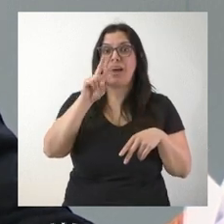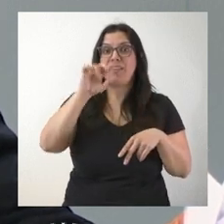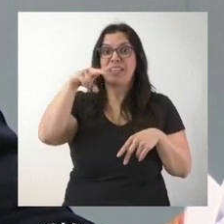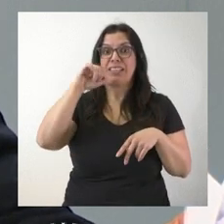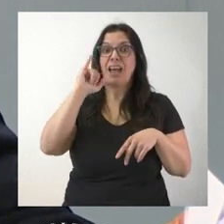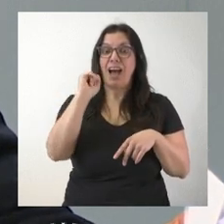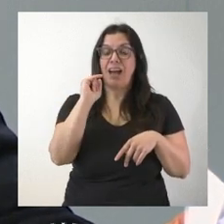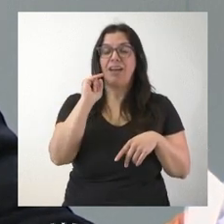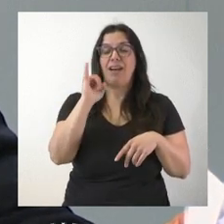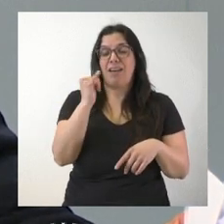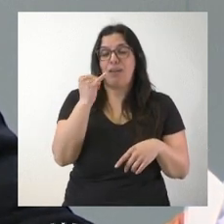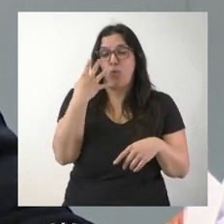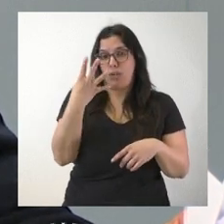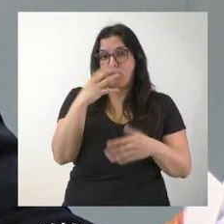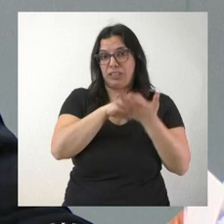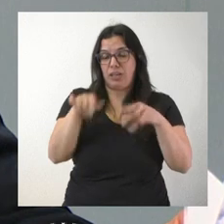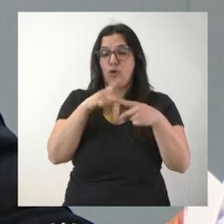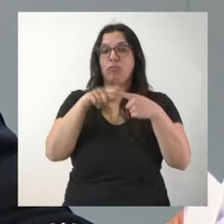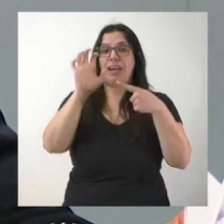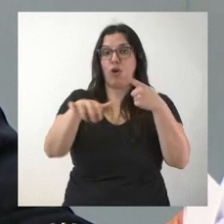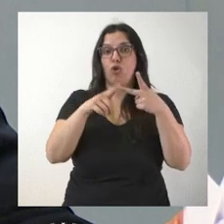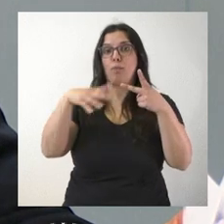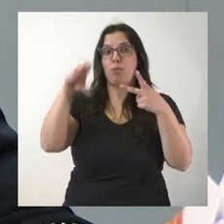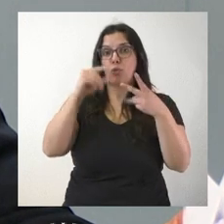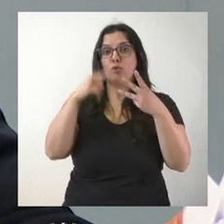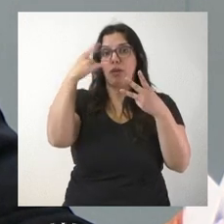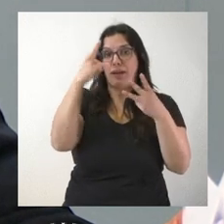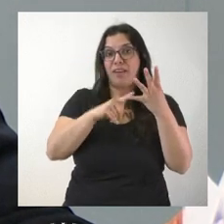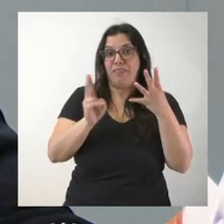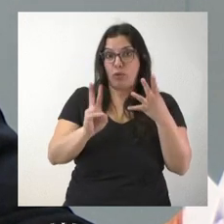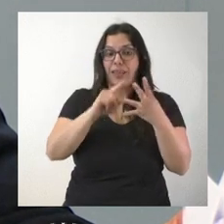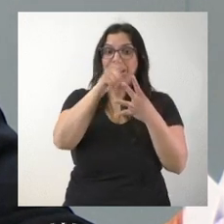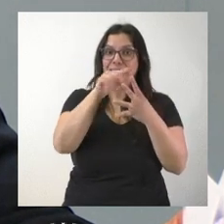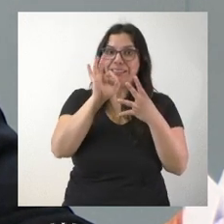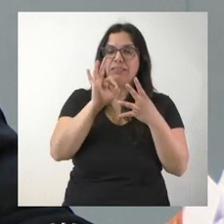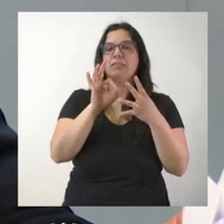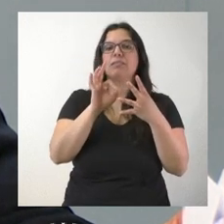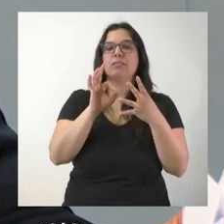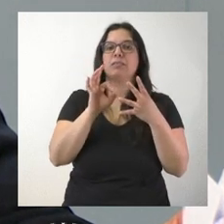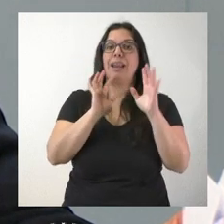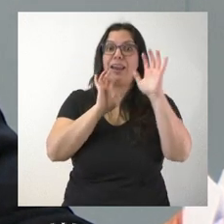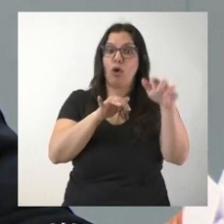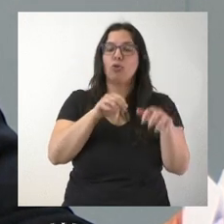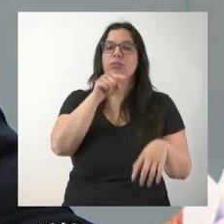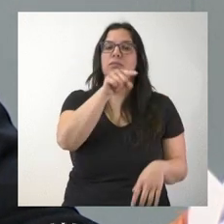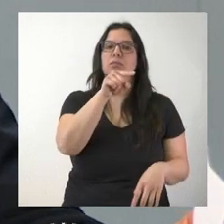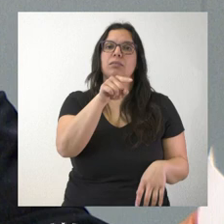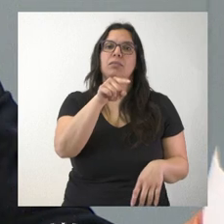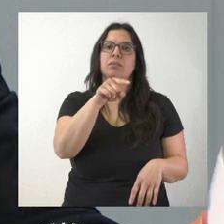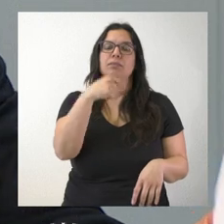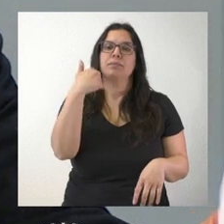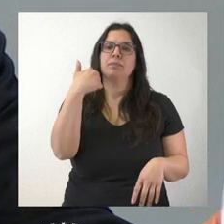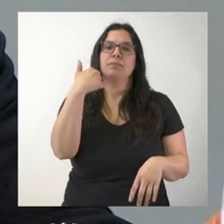el león Burgos Salamanca y Valladolid en el caso concreto de León se han hecho